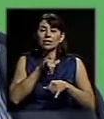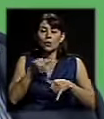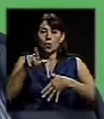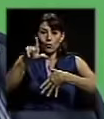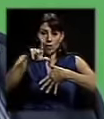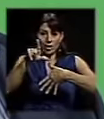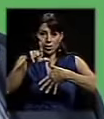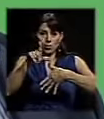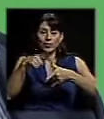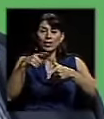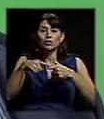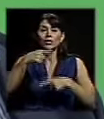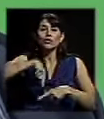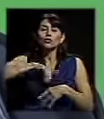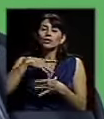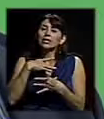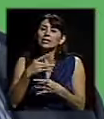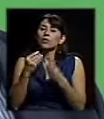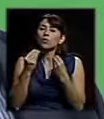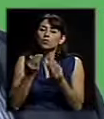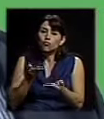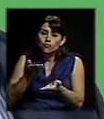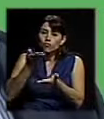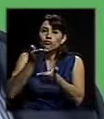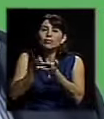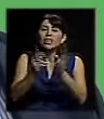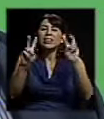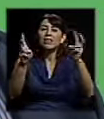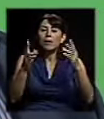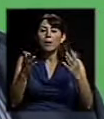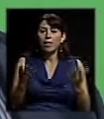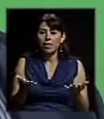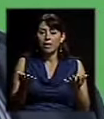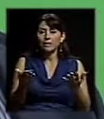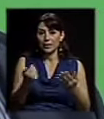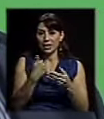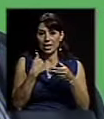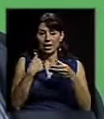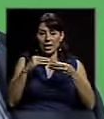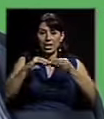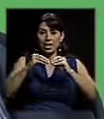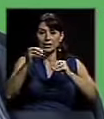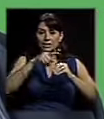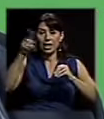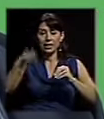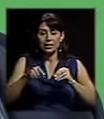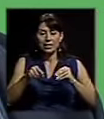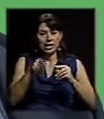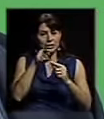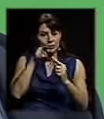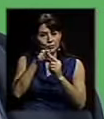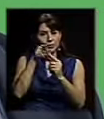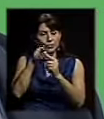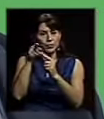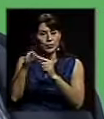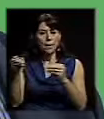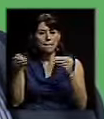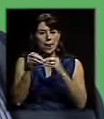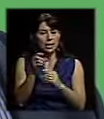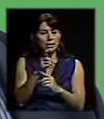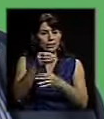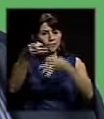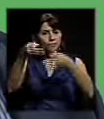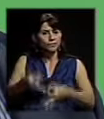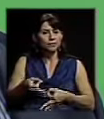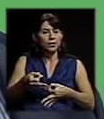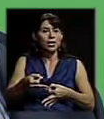interesó mucho posicionar el tema de contar con estadísticas cada vez más precisas y certeras de